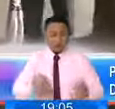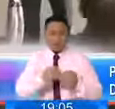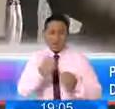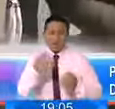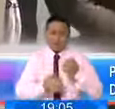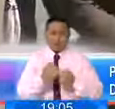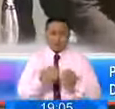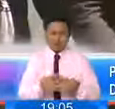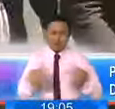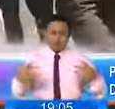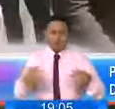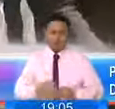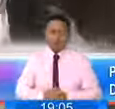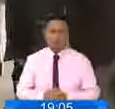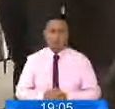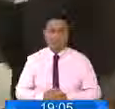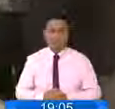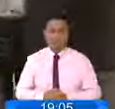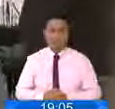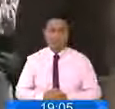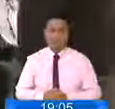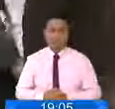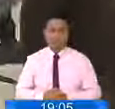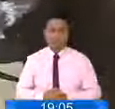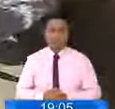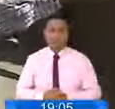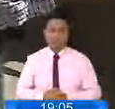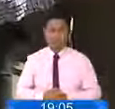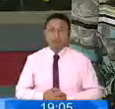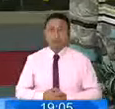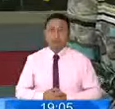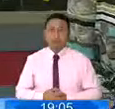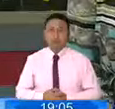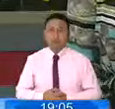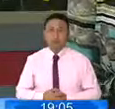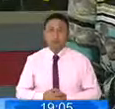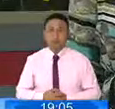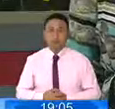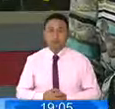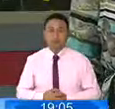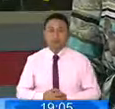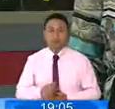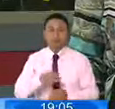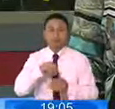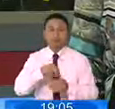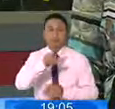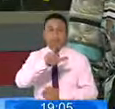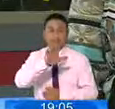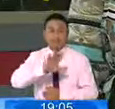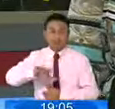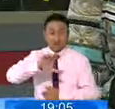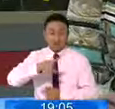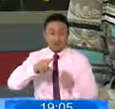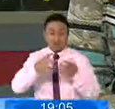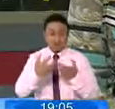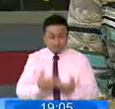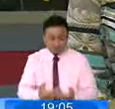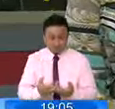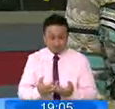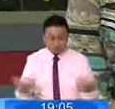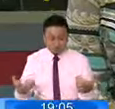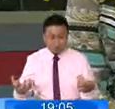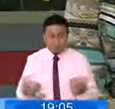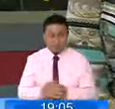sigan profundizándose. Informó Javier Gallo. Las diferencias internas en el partido de gobierno se